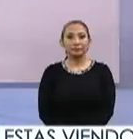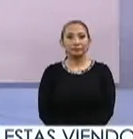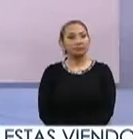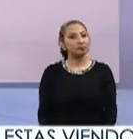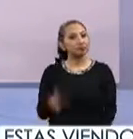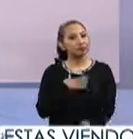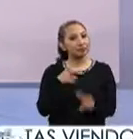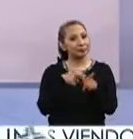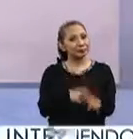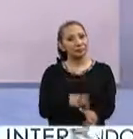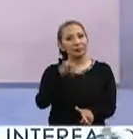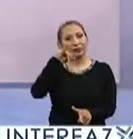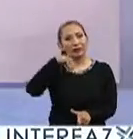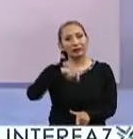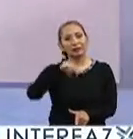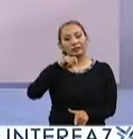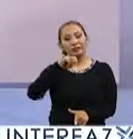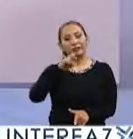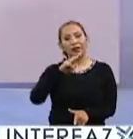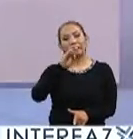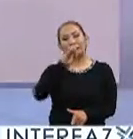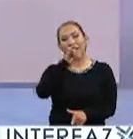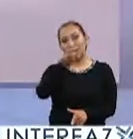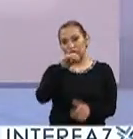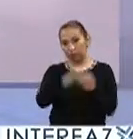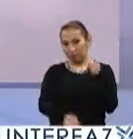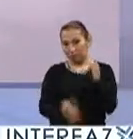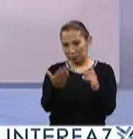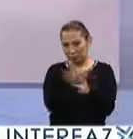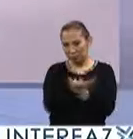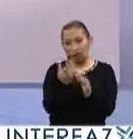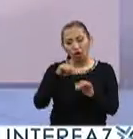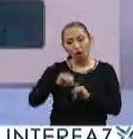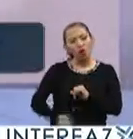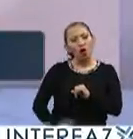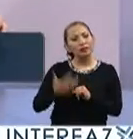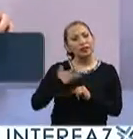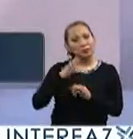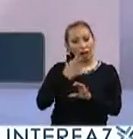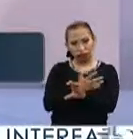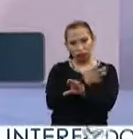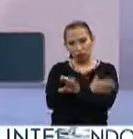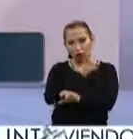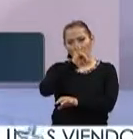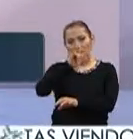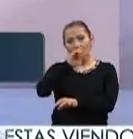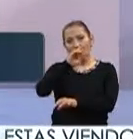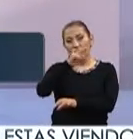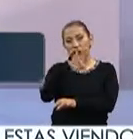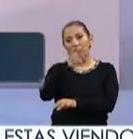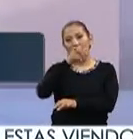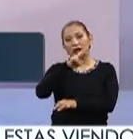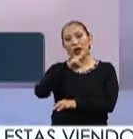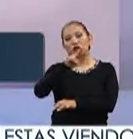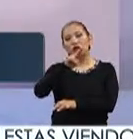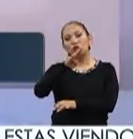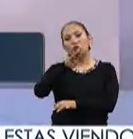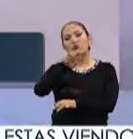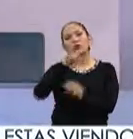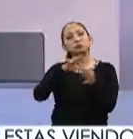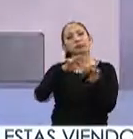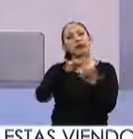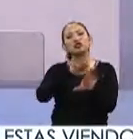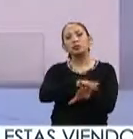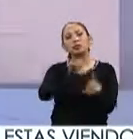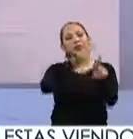Y bueno, continuamos en Interfaz, ya en la parte final del programa, esta emisión del día de hoy. Tenemos ya con nosotros a Jorge Rubio, quien nos estará platicando